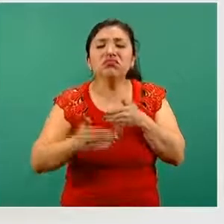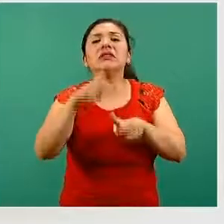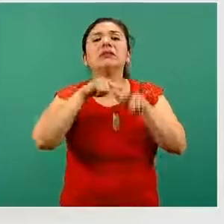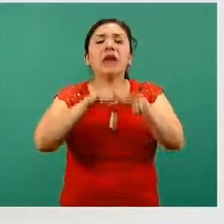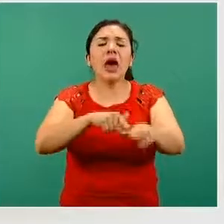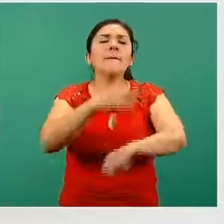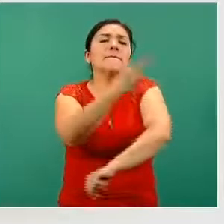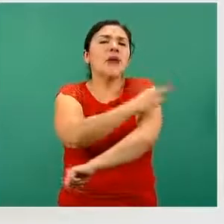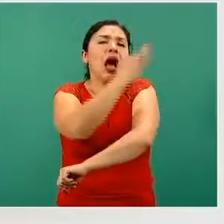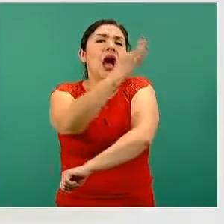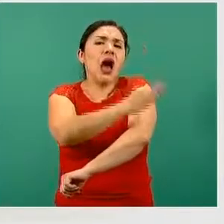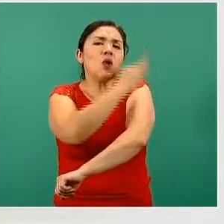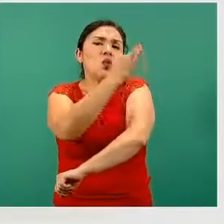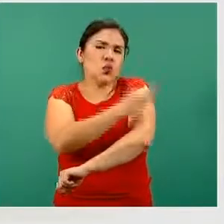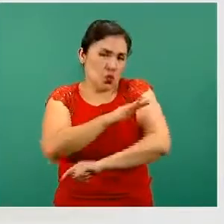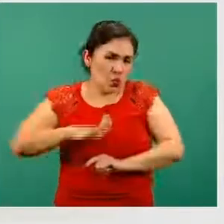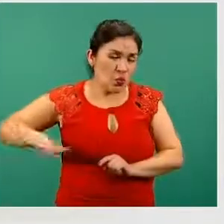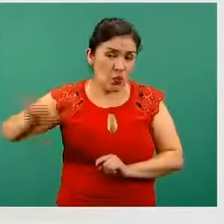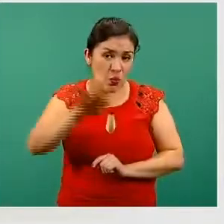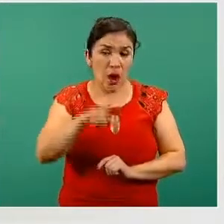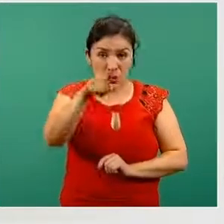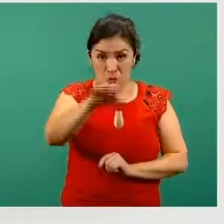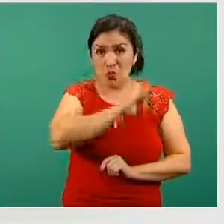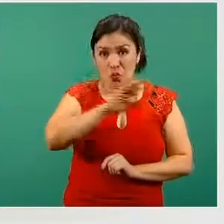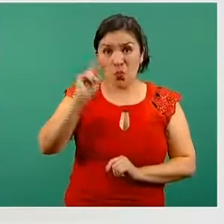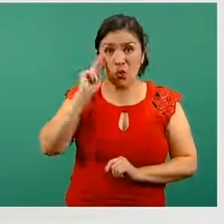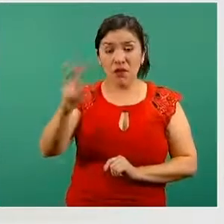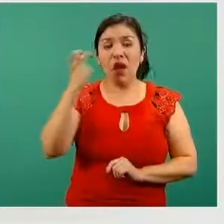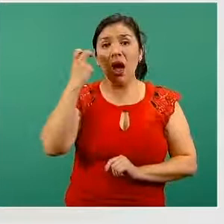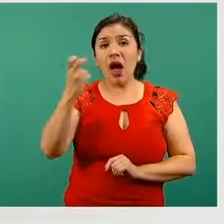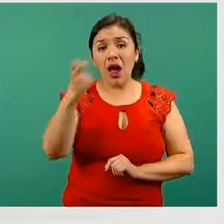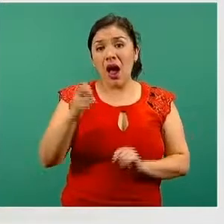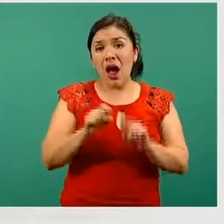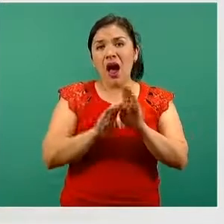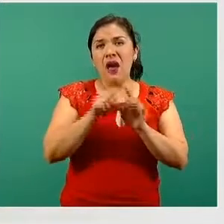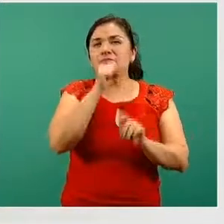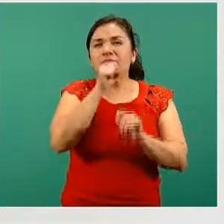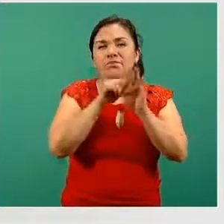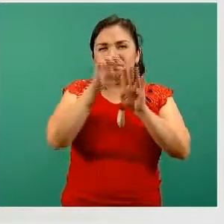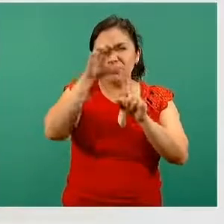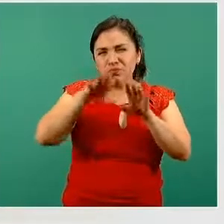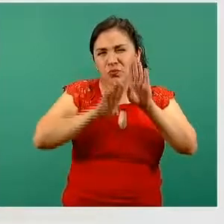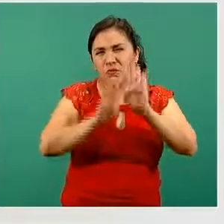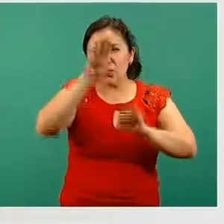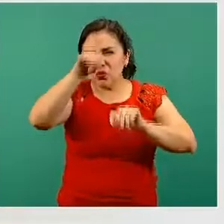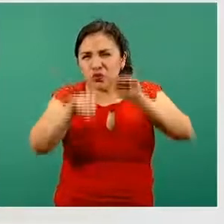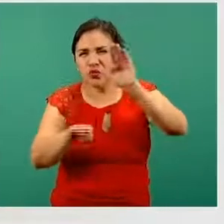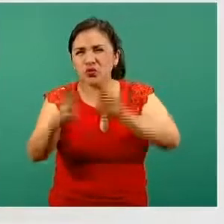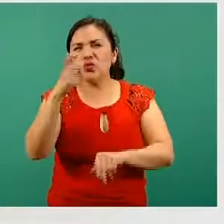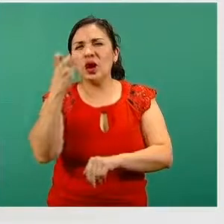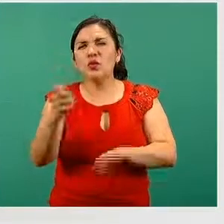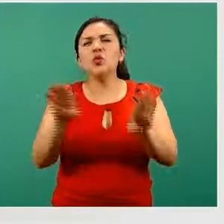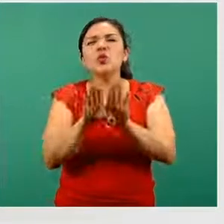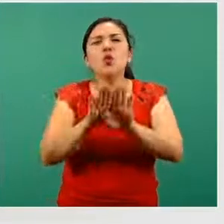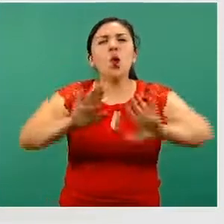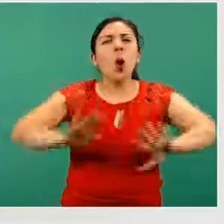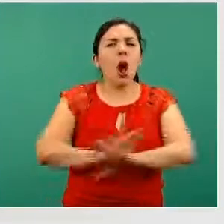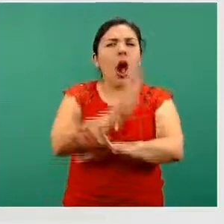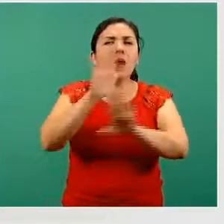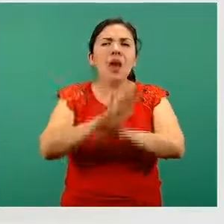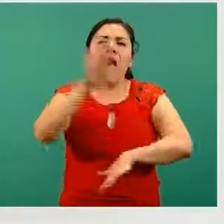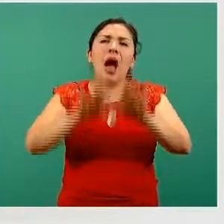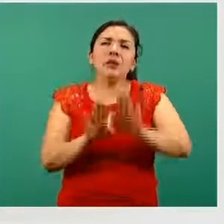continuó esta aplicación. Y pueden ustedes ver en la gráfica precisamente también el comportamiento, subidas